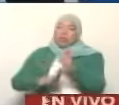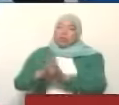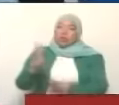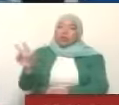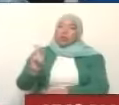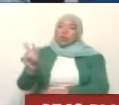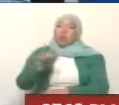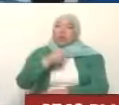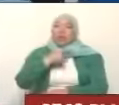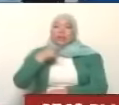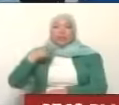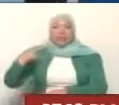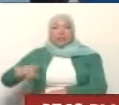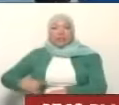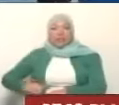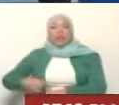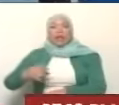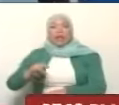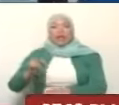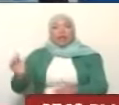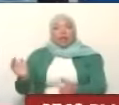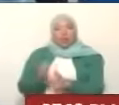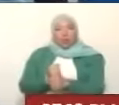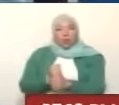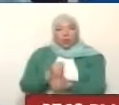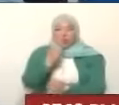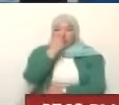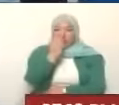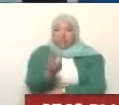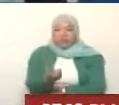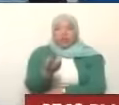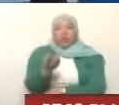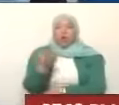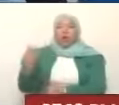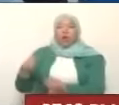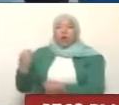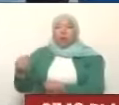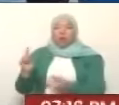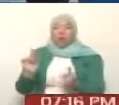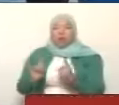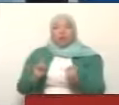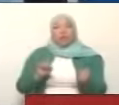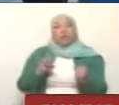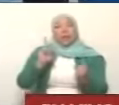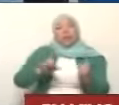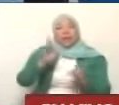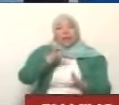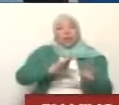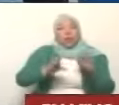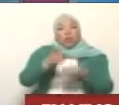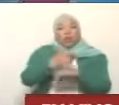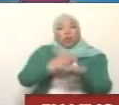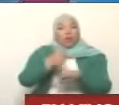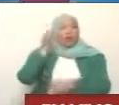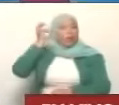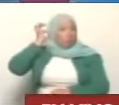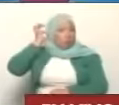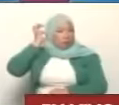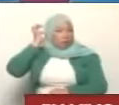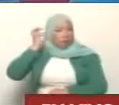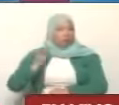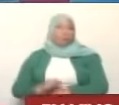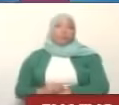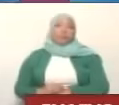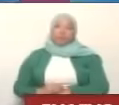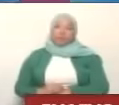y China que se han conseguido en esta visita, además de vicepresidentes sectoriales como Gabriela Jiménez, que está allí también? Primero, que es un